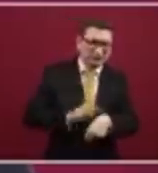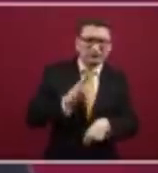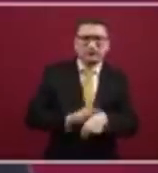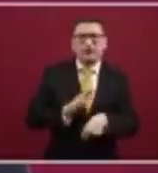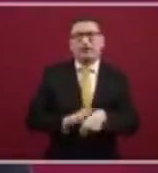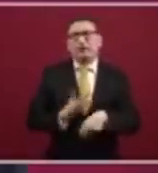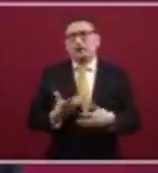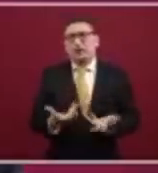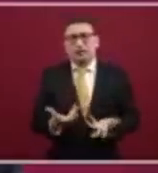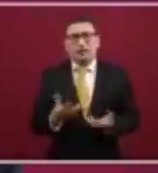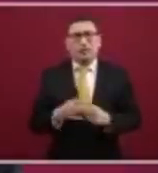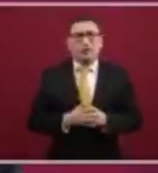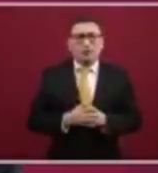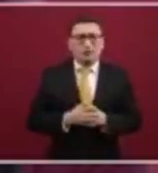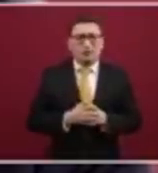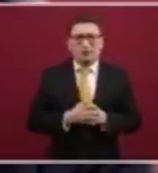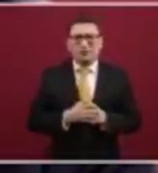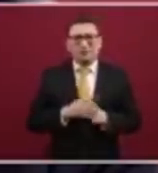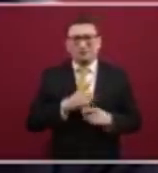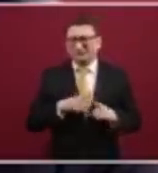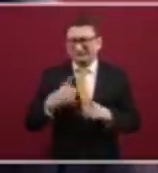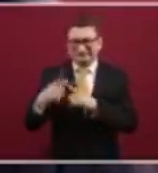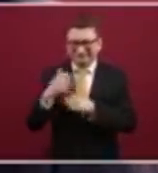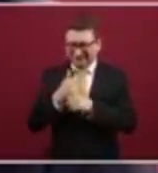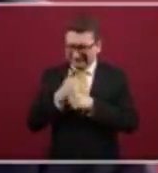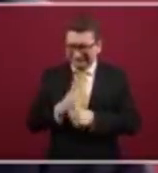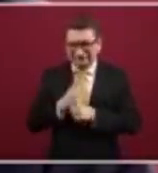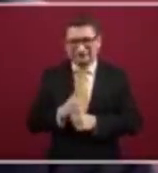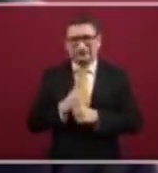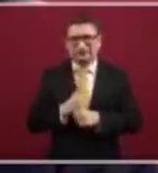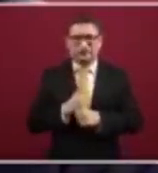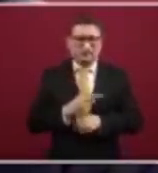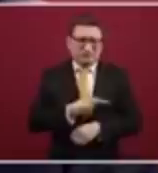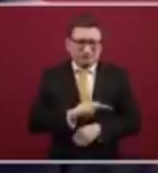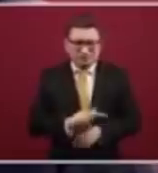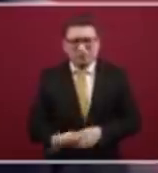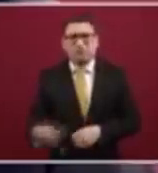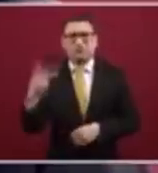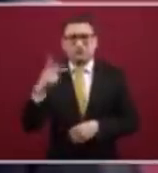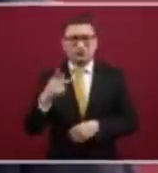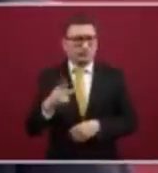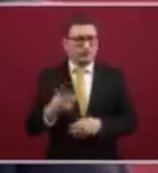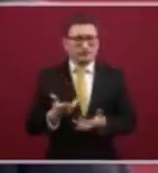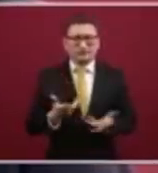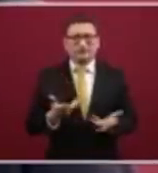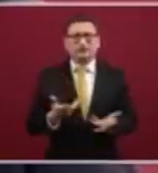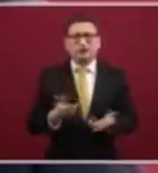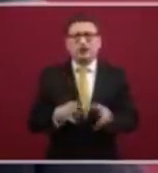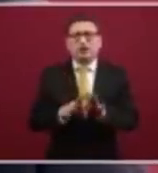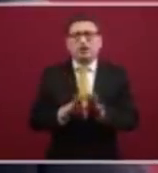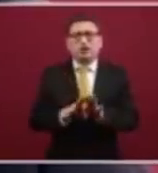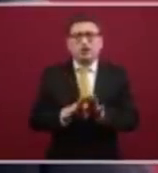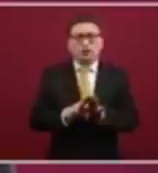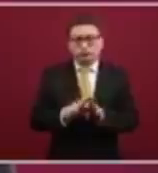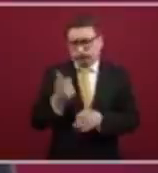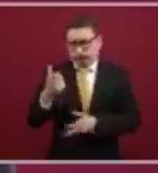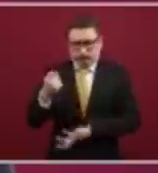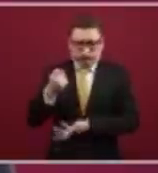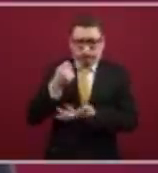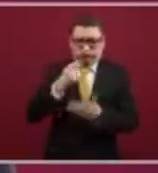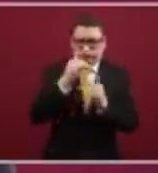para enfrentar el sufrimiento, la pobreza, no hay